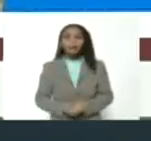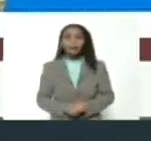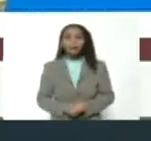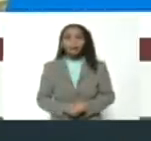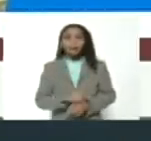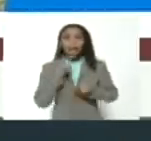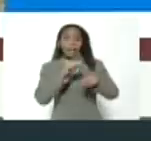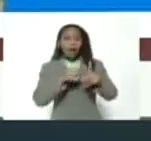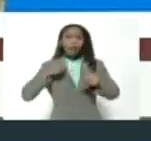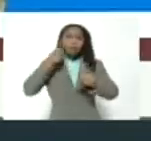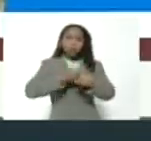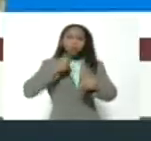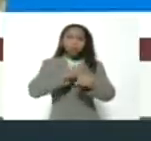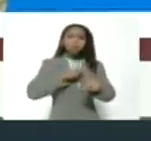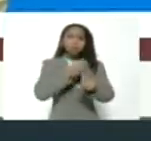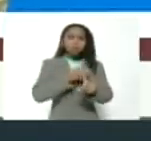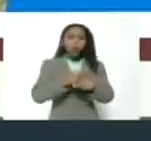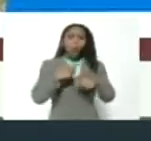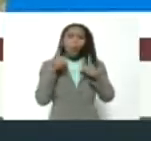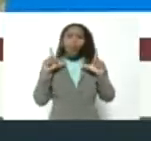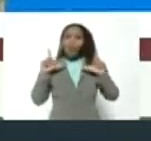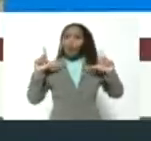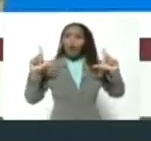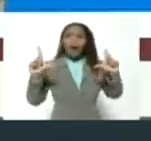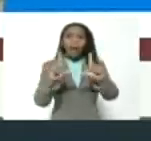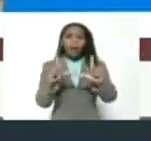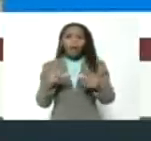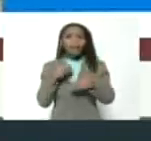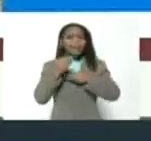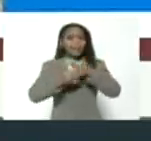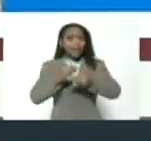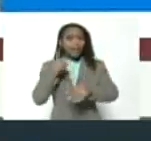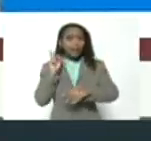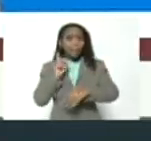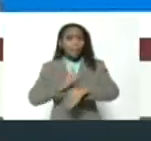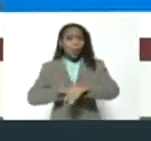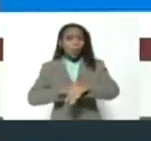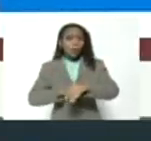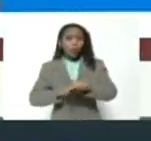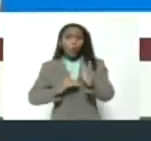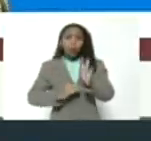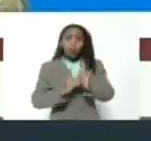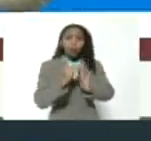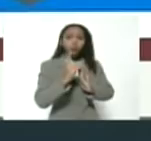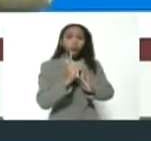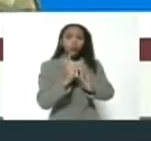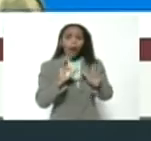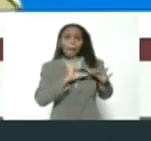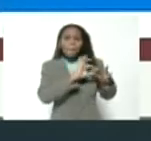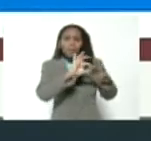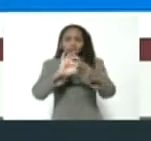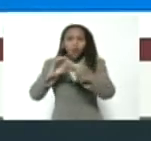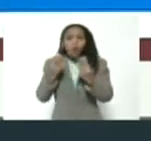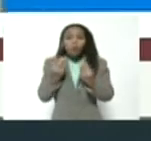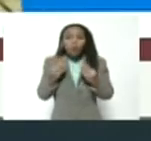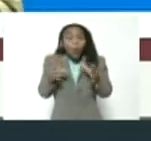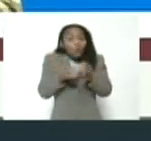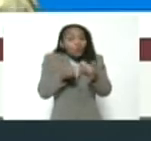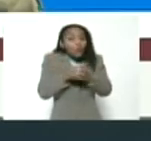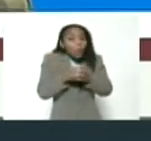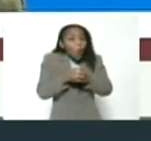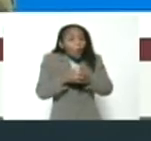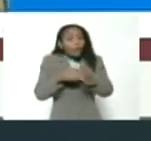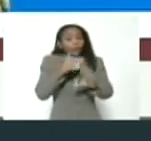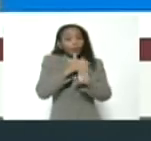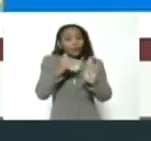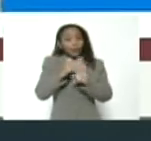Eran las luchas parciales, locales, que para el momento se desarrollaban y que unían a muchos sectores de la clase media,